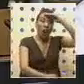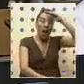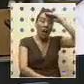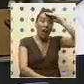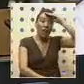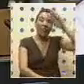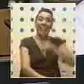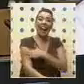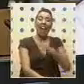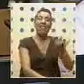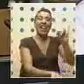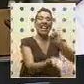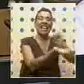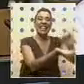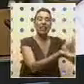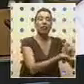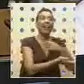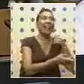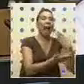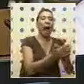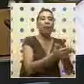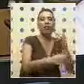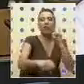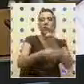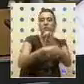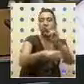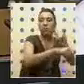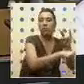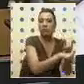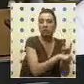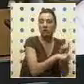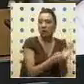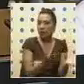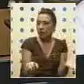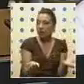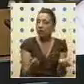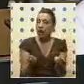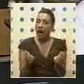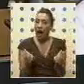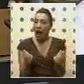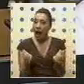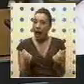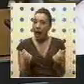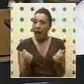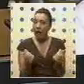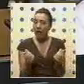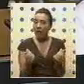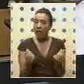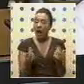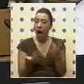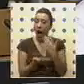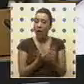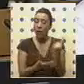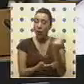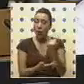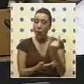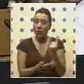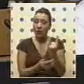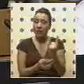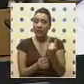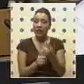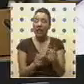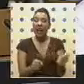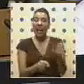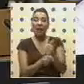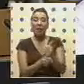su esperanza en instituciones que los querían engañar. Ahora, con respecto a la calidad, hoy existen universidades que